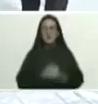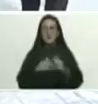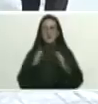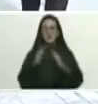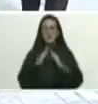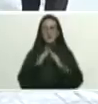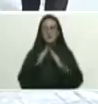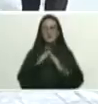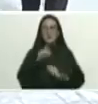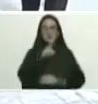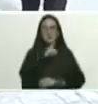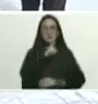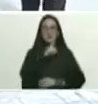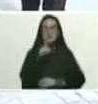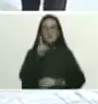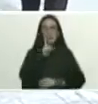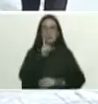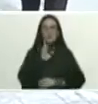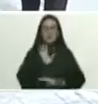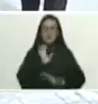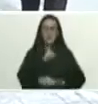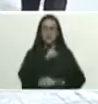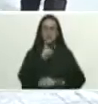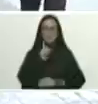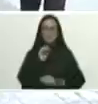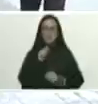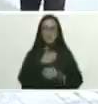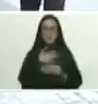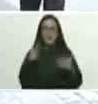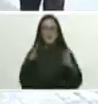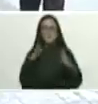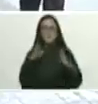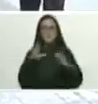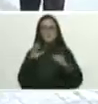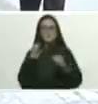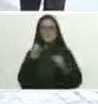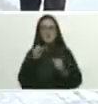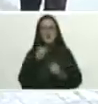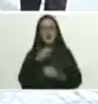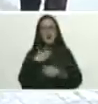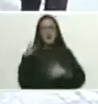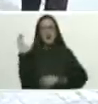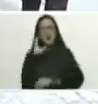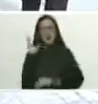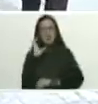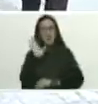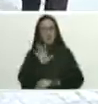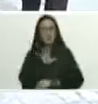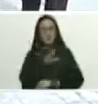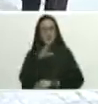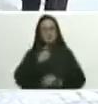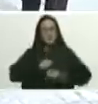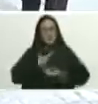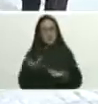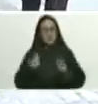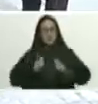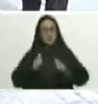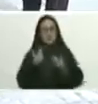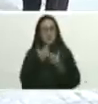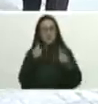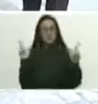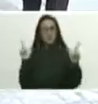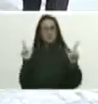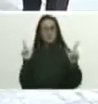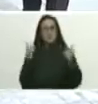que lleva el nombre de Antonio Ricaurte, gran patriota, gran colombiano, que dio su vida por la libertad,